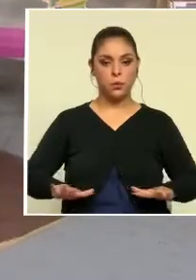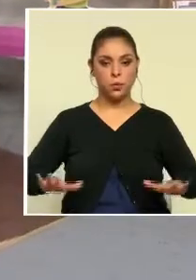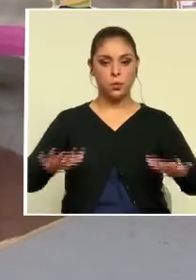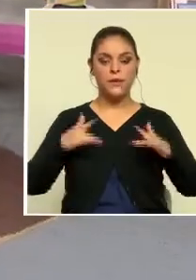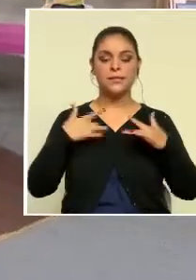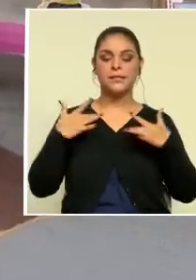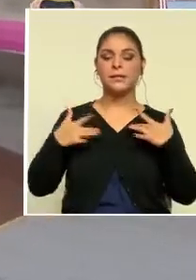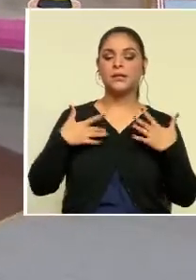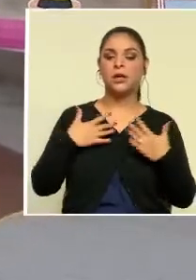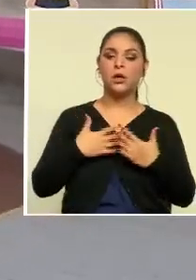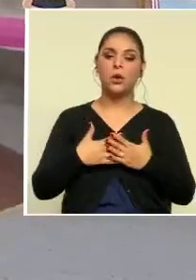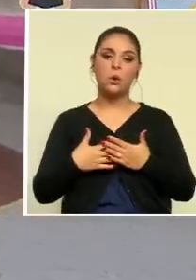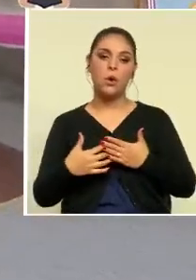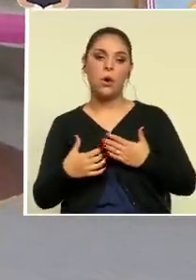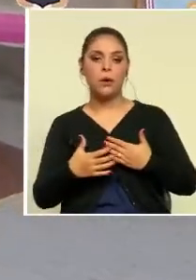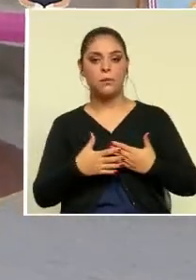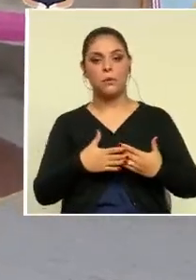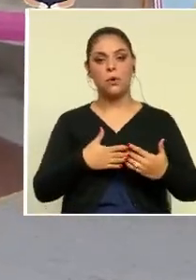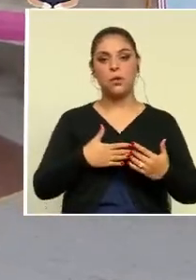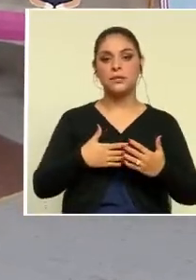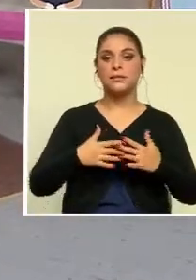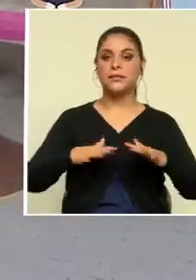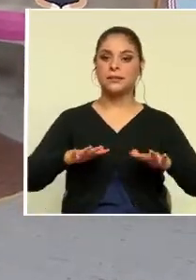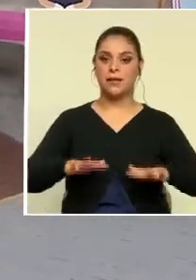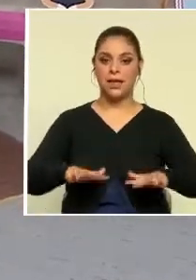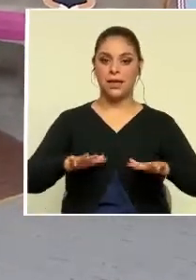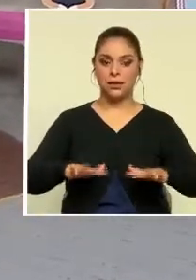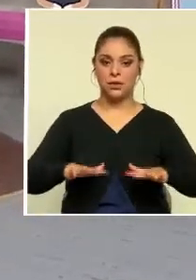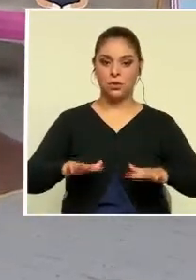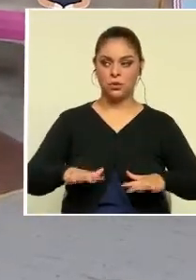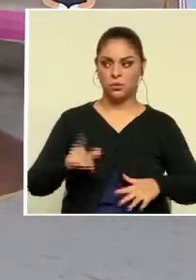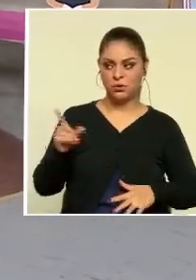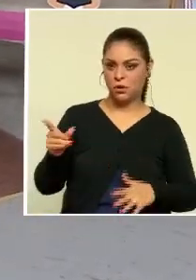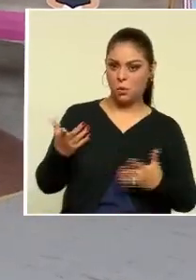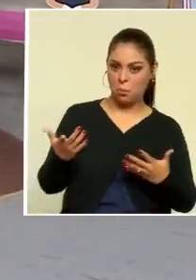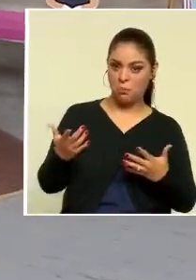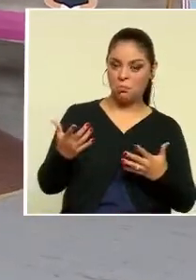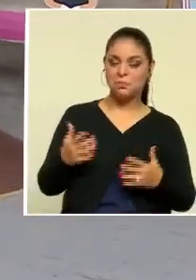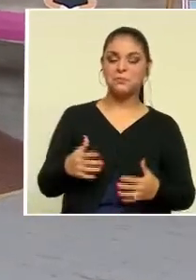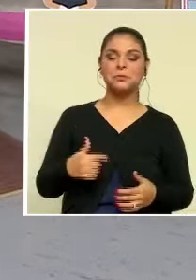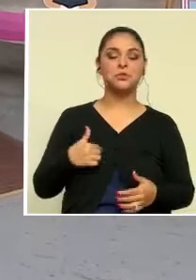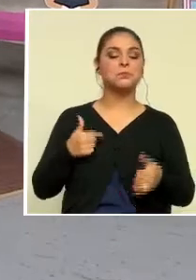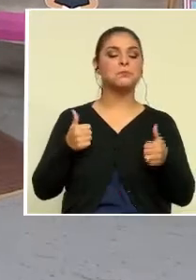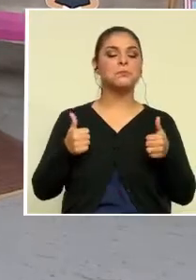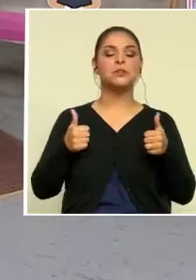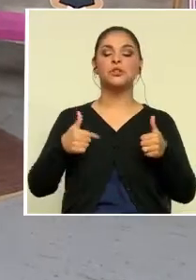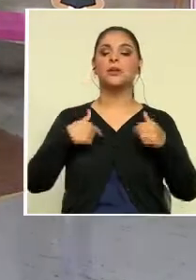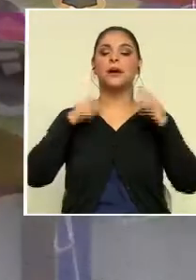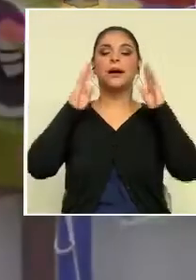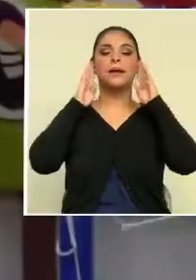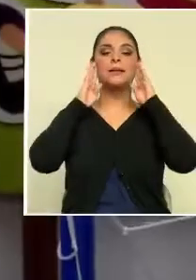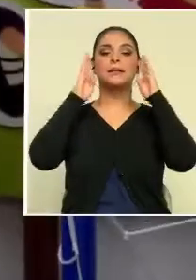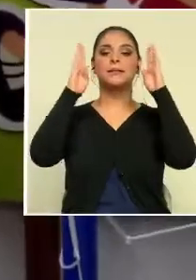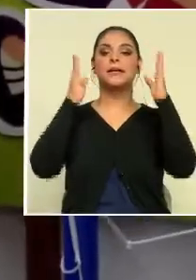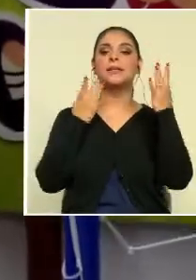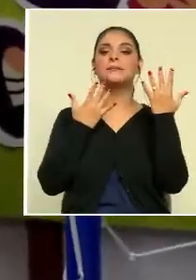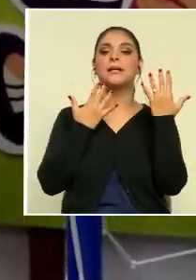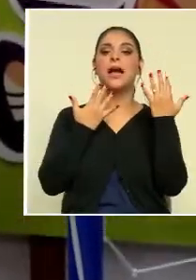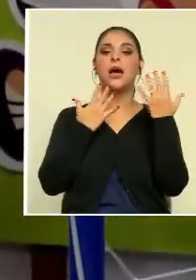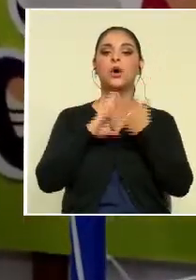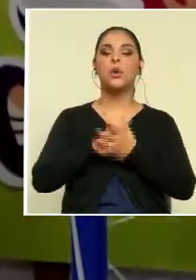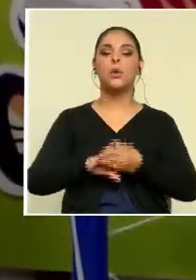tranquilos qué tal vas con estos niños y súper bien estoy atenta y esperando ese cuento